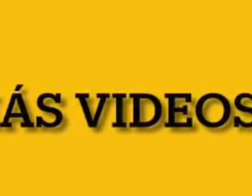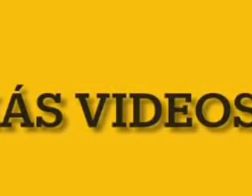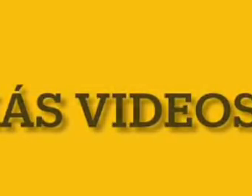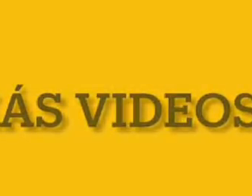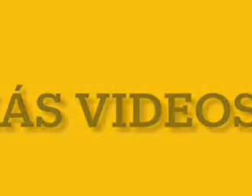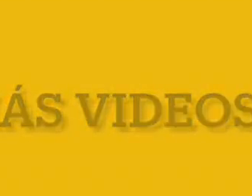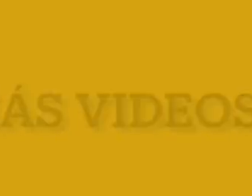7